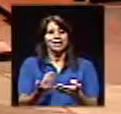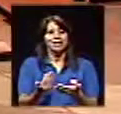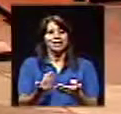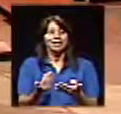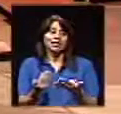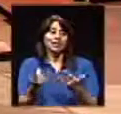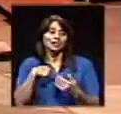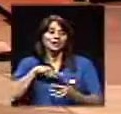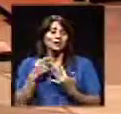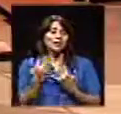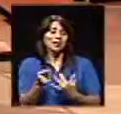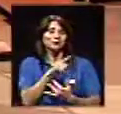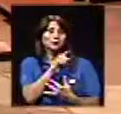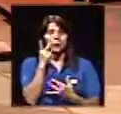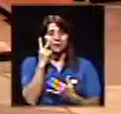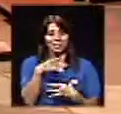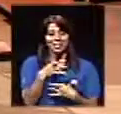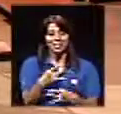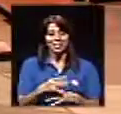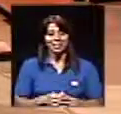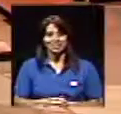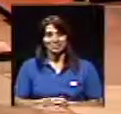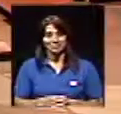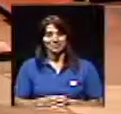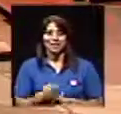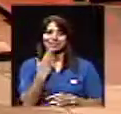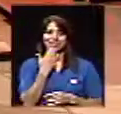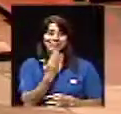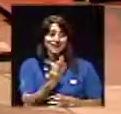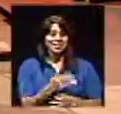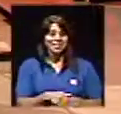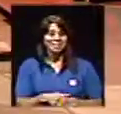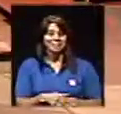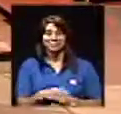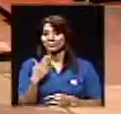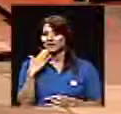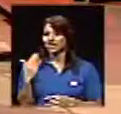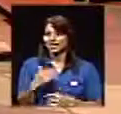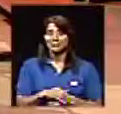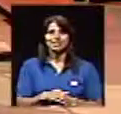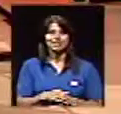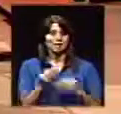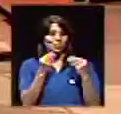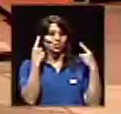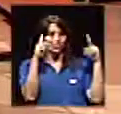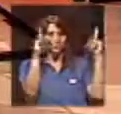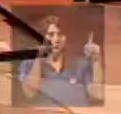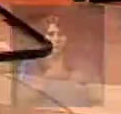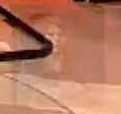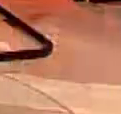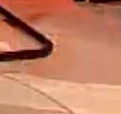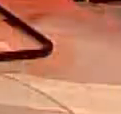que esperamos que les sea muy interesante. Muchas gracias. Muchas gracias. Y muchos éxitos.